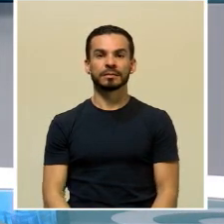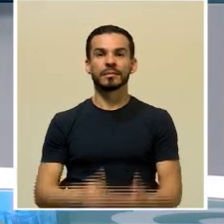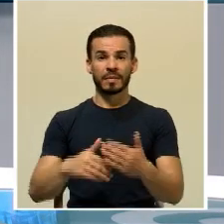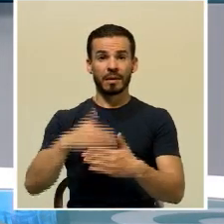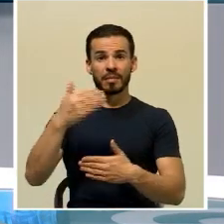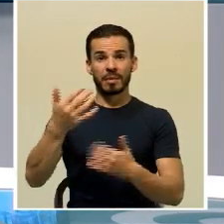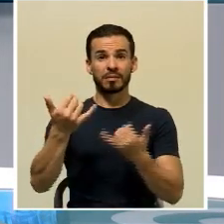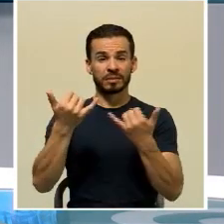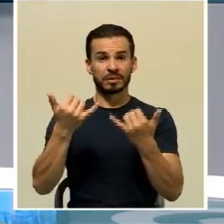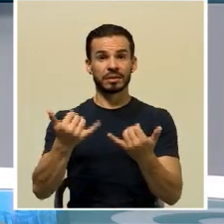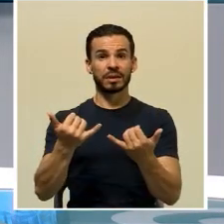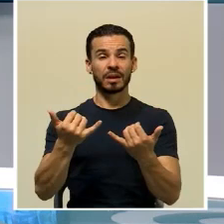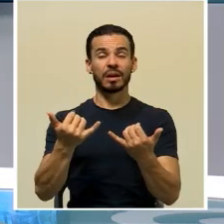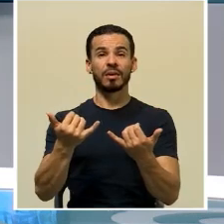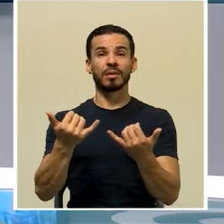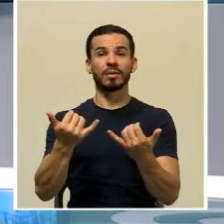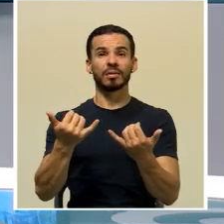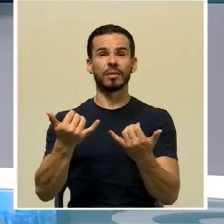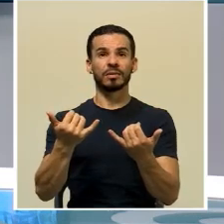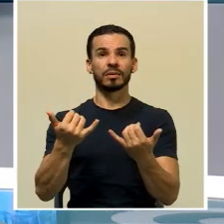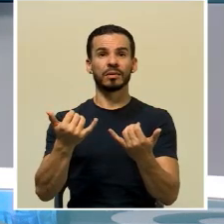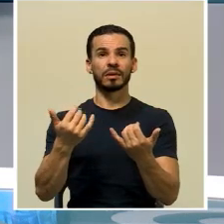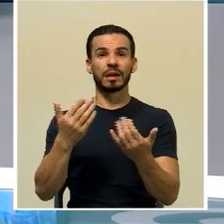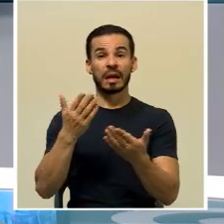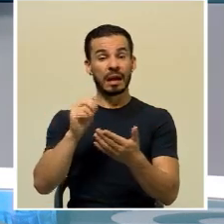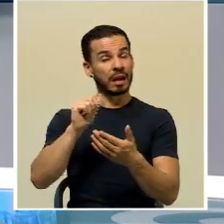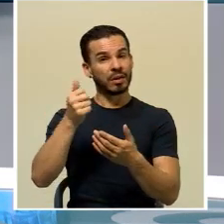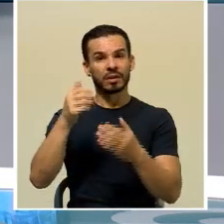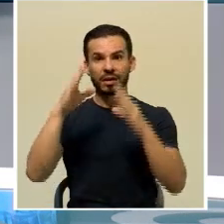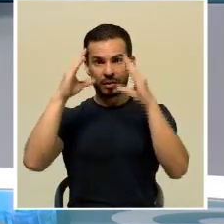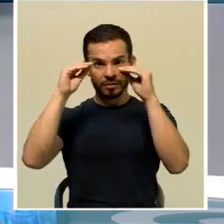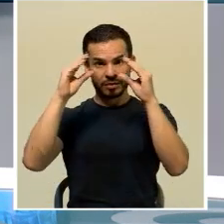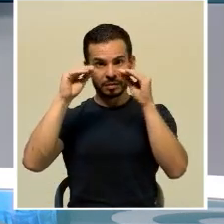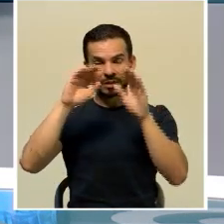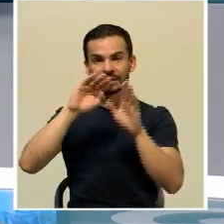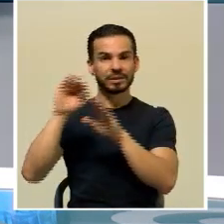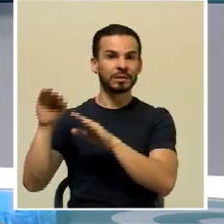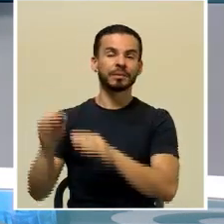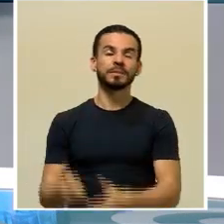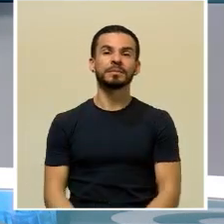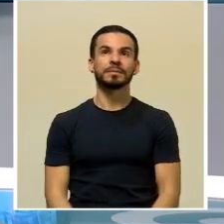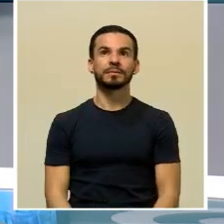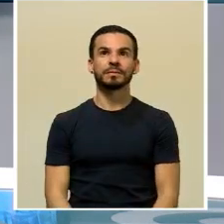Vamos ahora a la siguiente información.